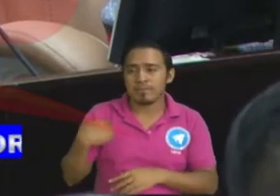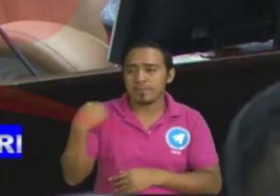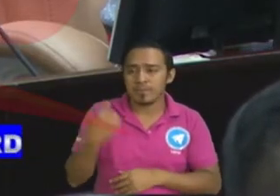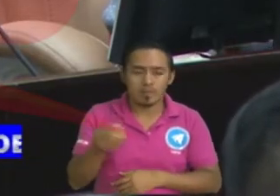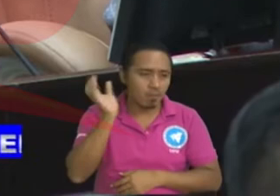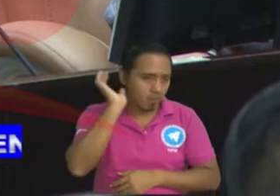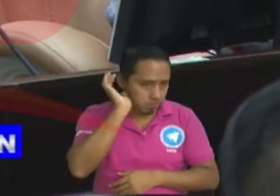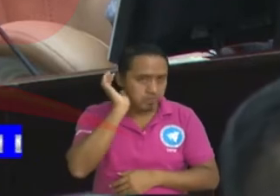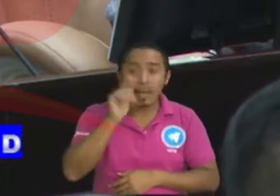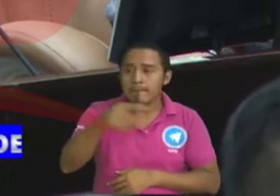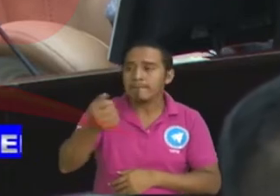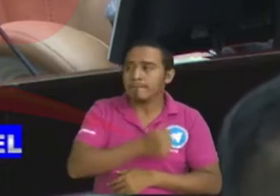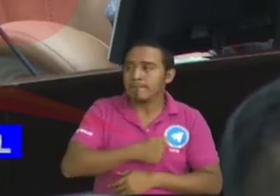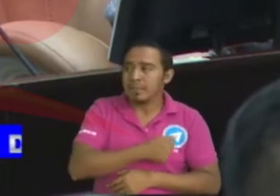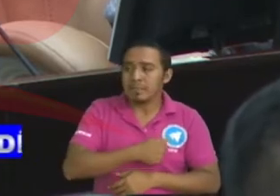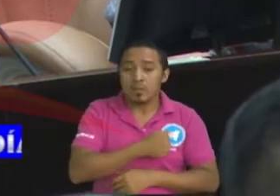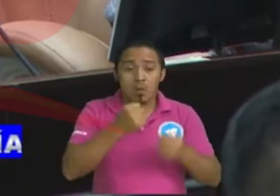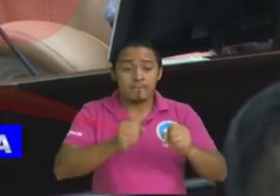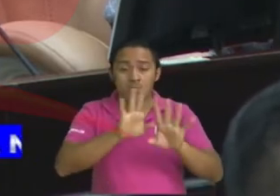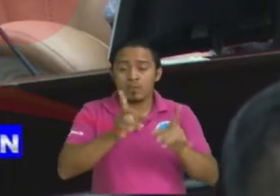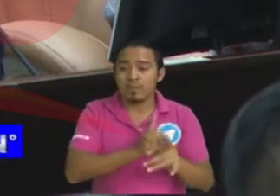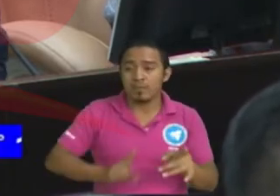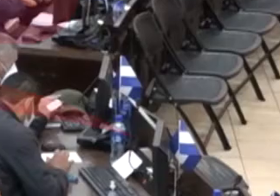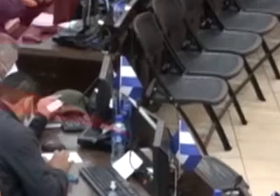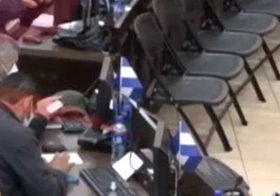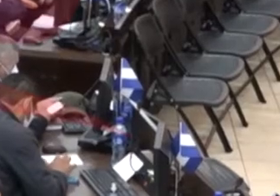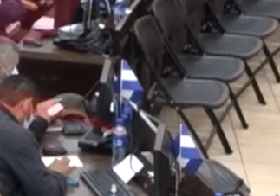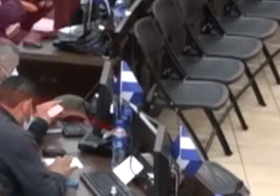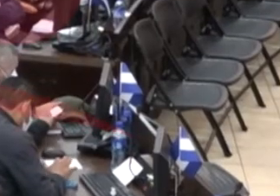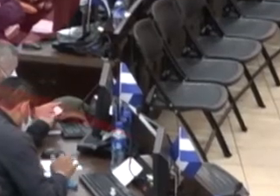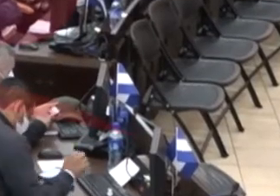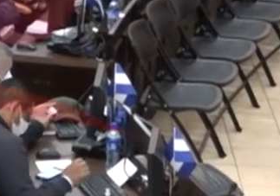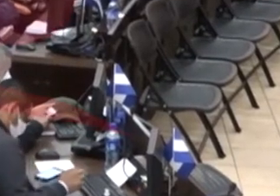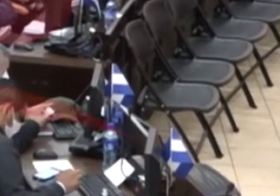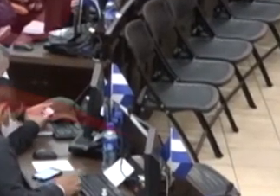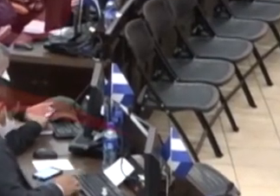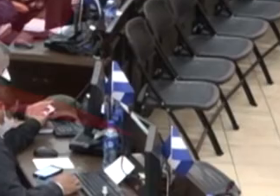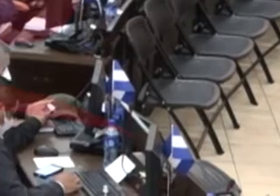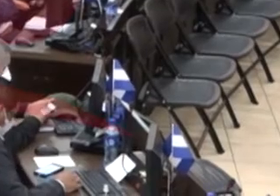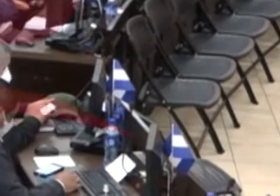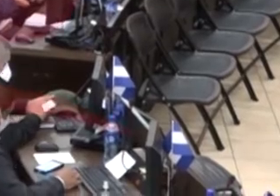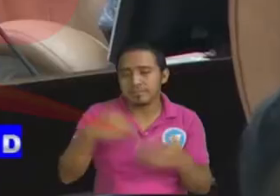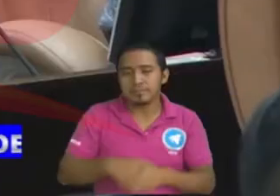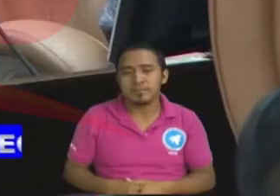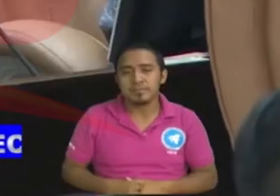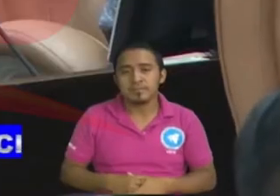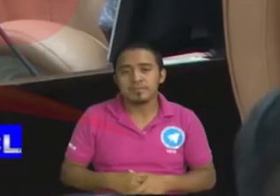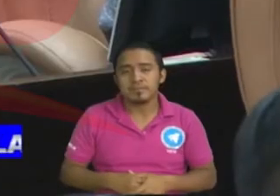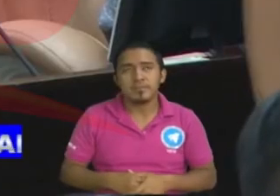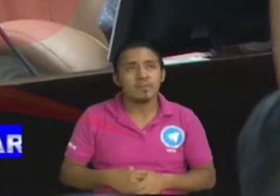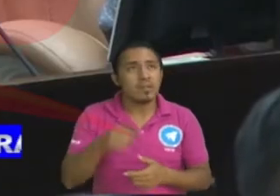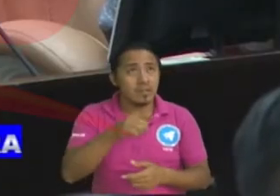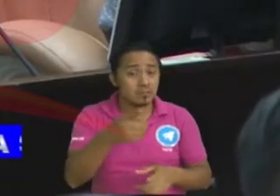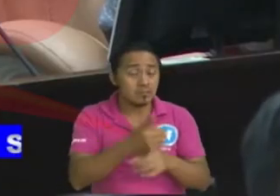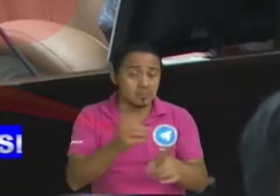y discúlpenme diputadas y diputados, a oír sandeces históricas, los cuales deberían de